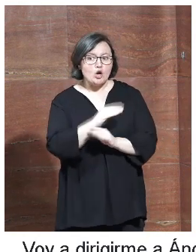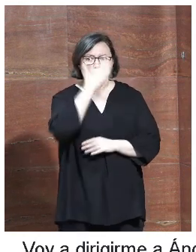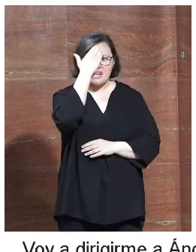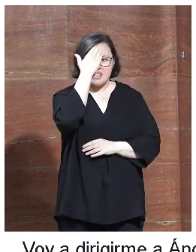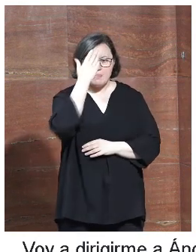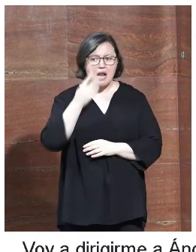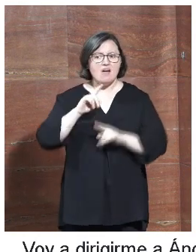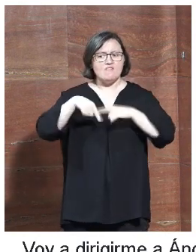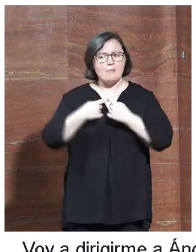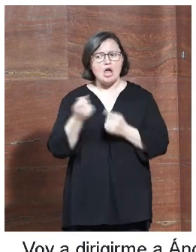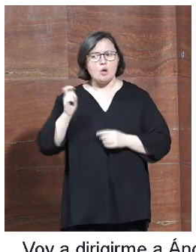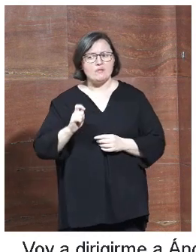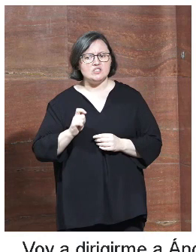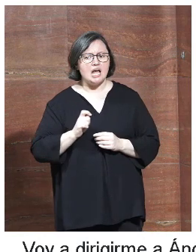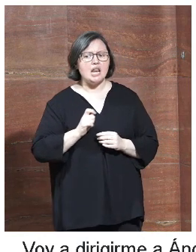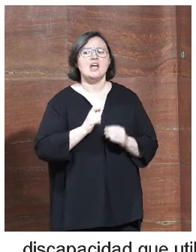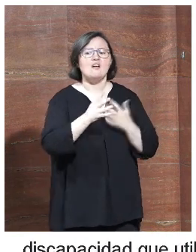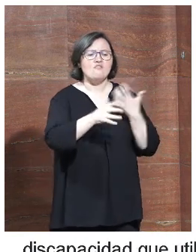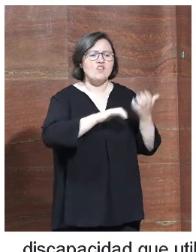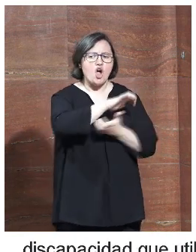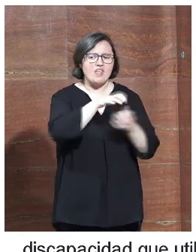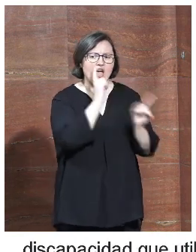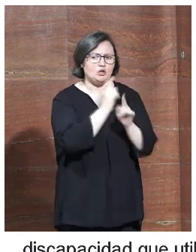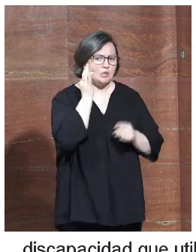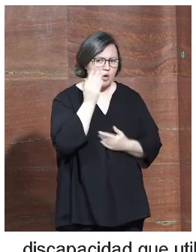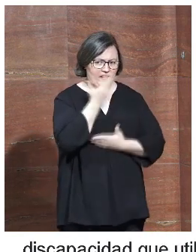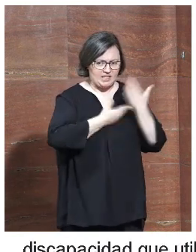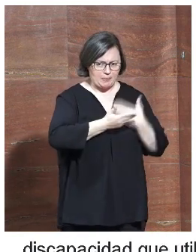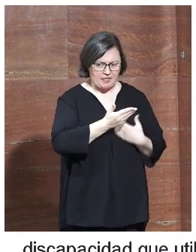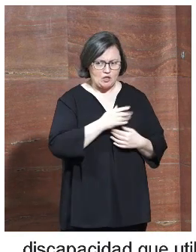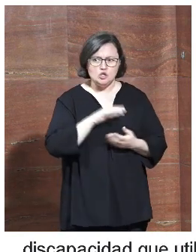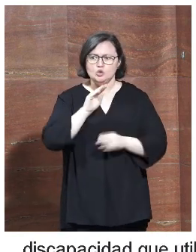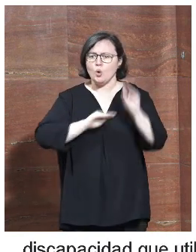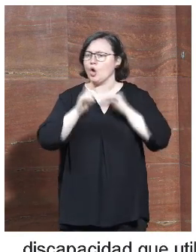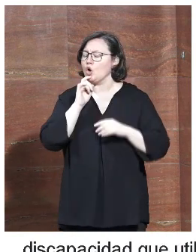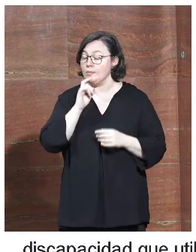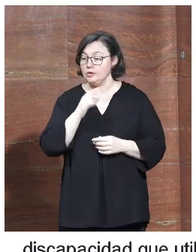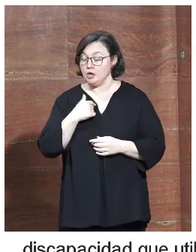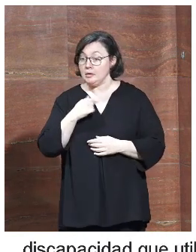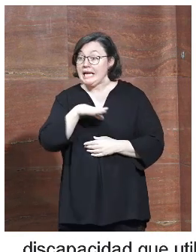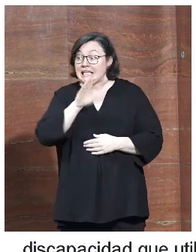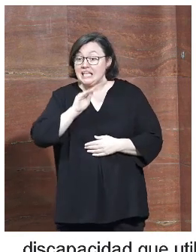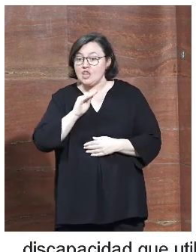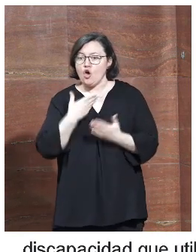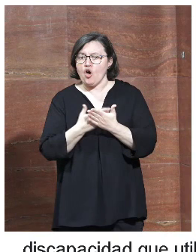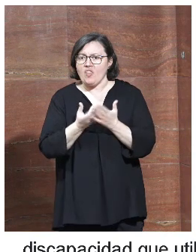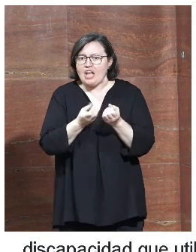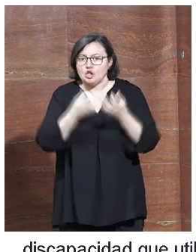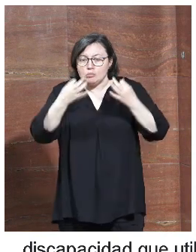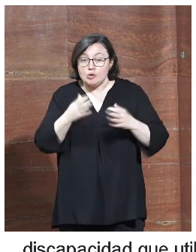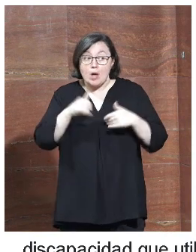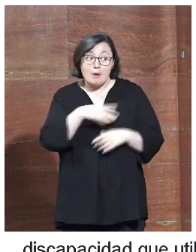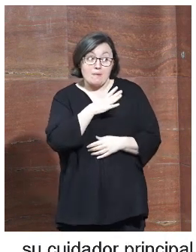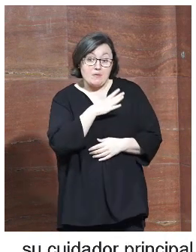o un profesional. ¿Qué mecanismos hay para detectar eso? Y por otro lado, tengo entendido que no hay datos muy exactos, pero